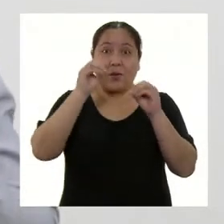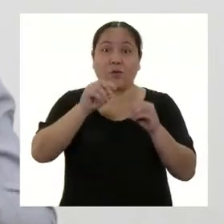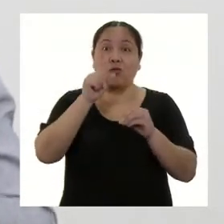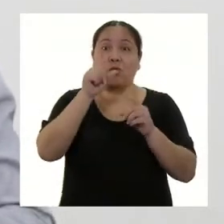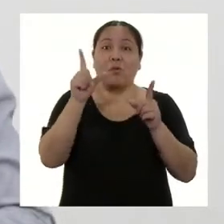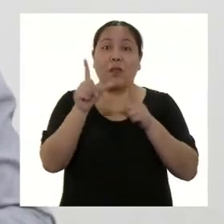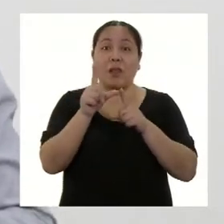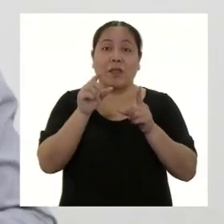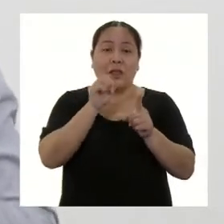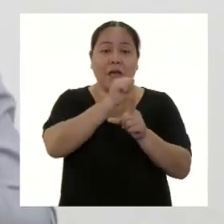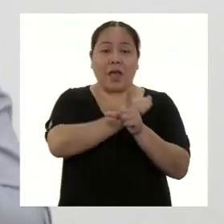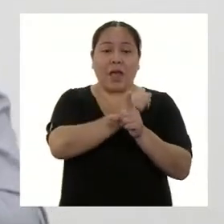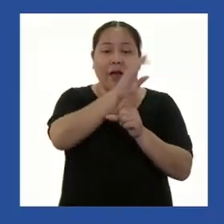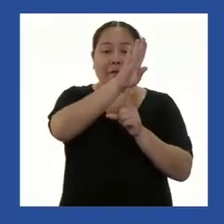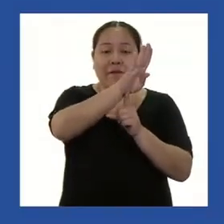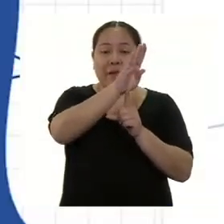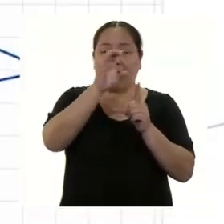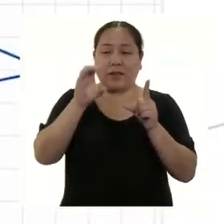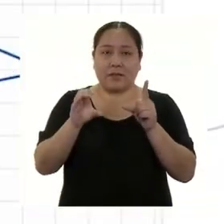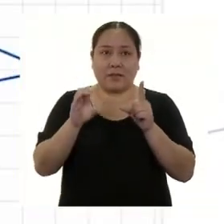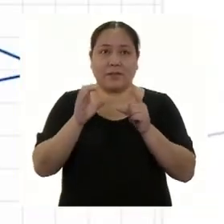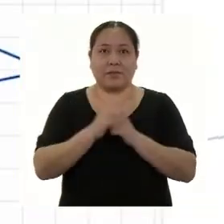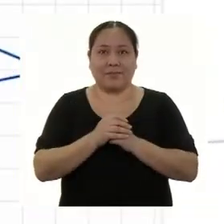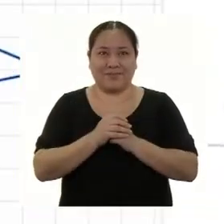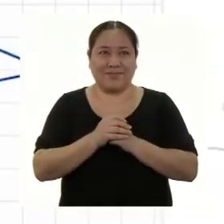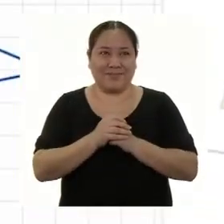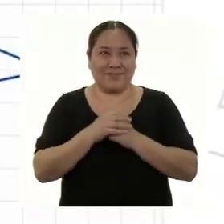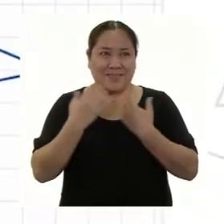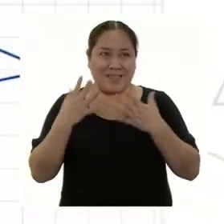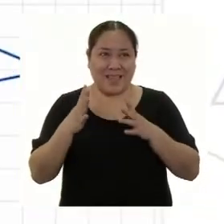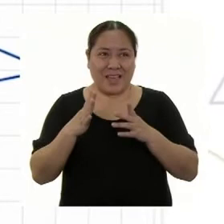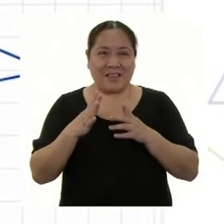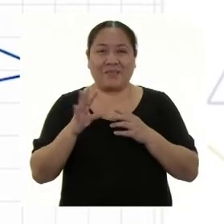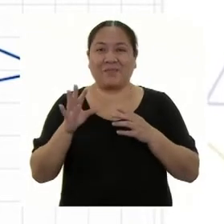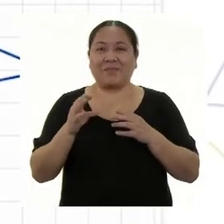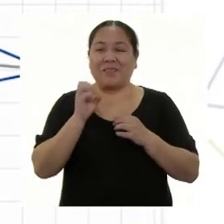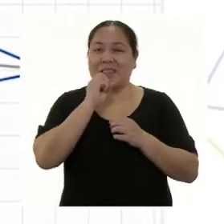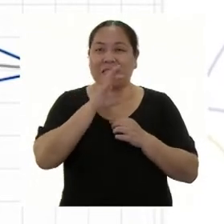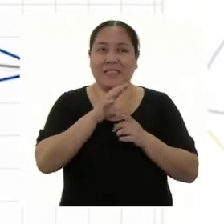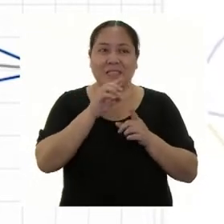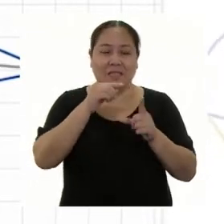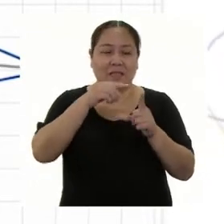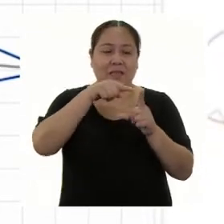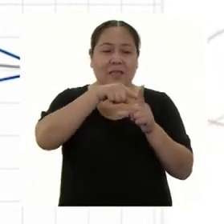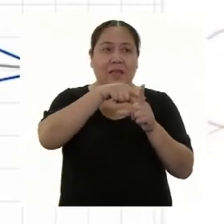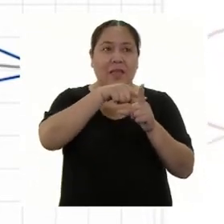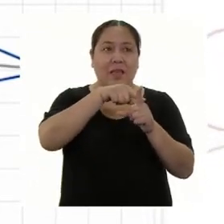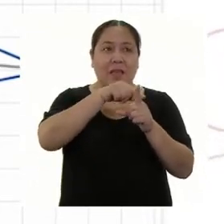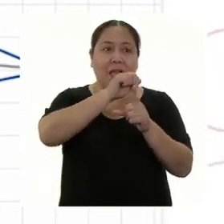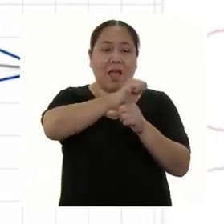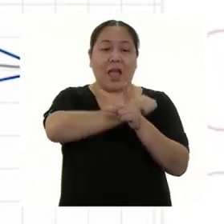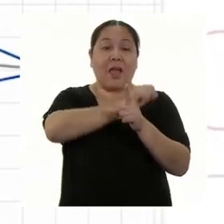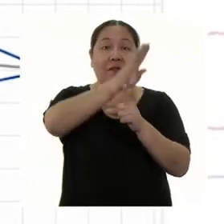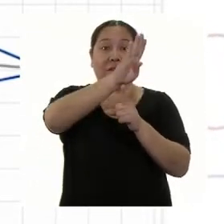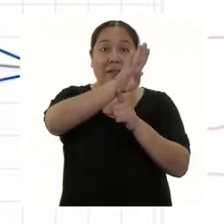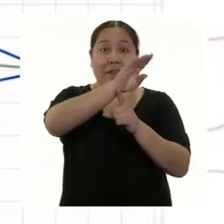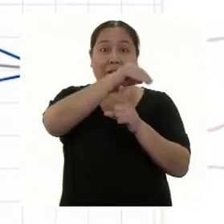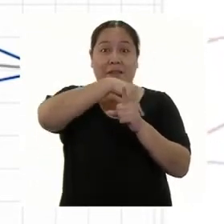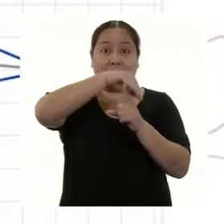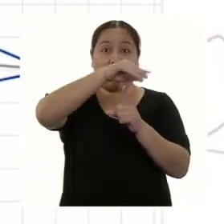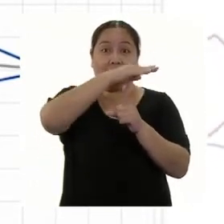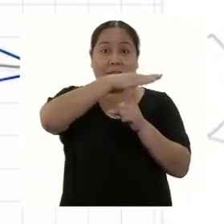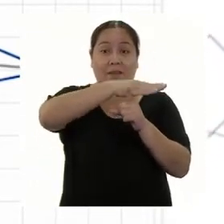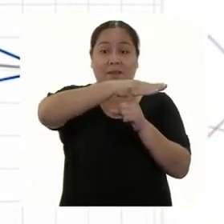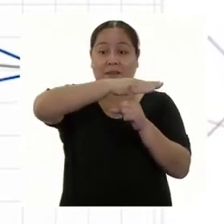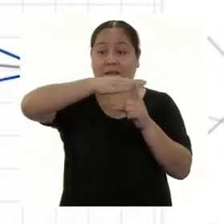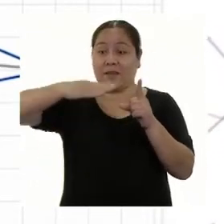letra A, B y C? Ahora sí, podemos decir que el vértice opuesto al segmento AB es el